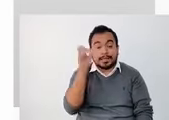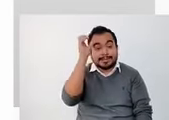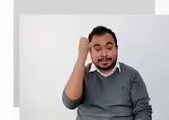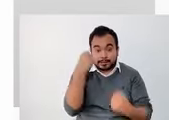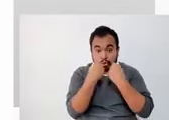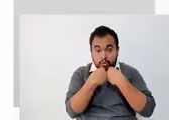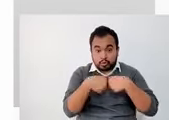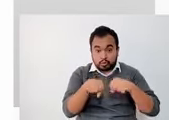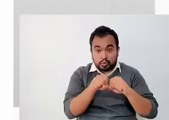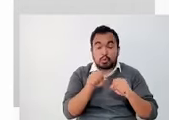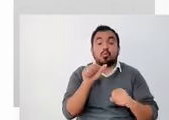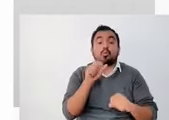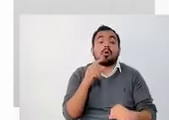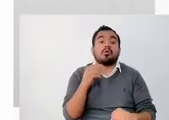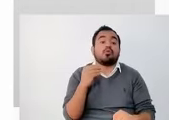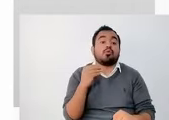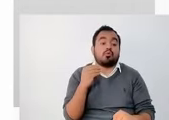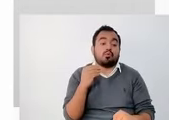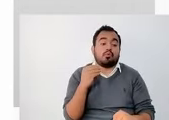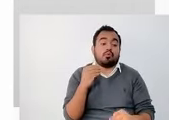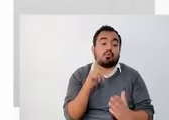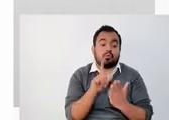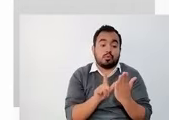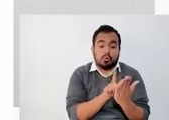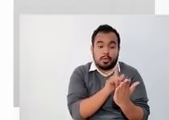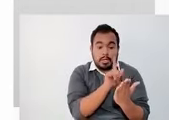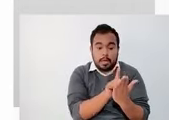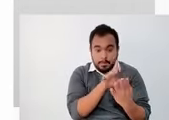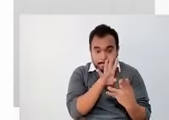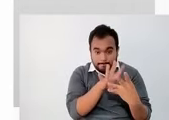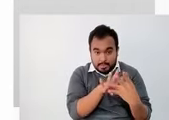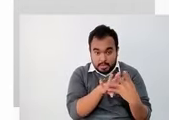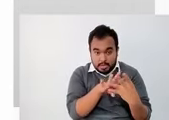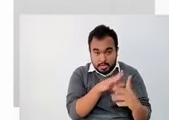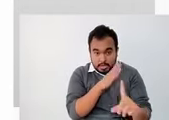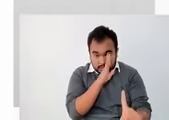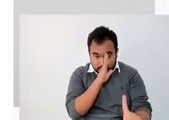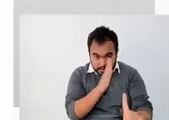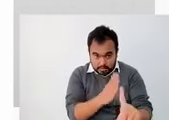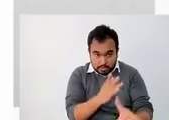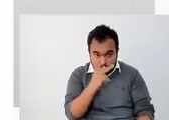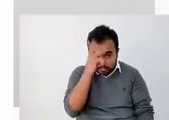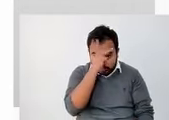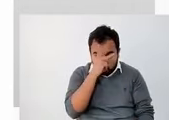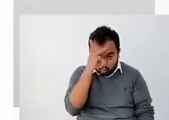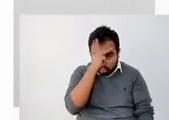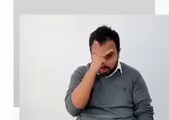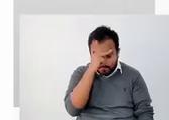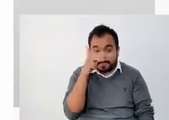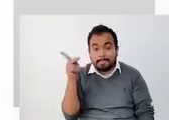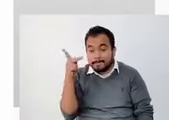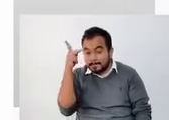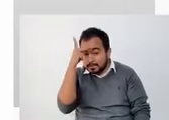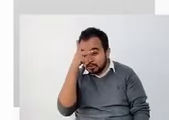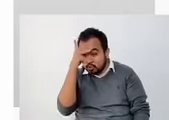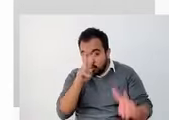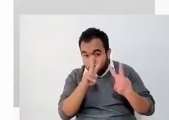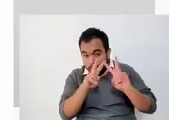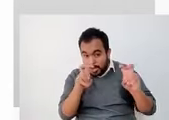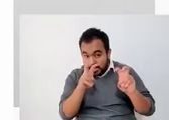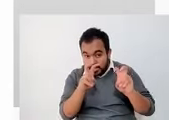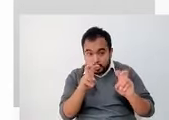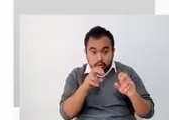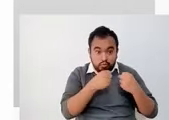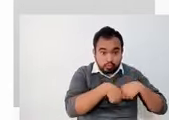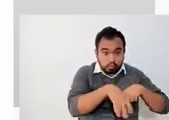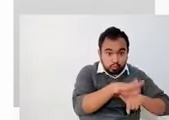derecho penal, cuando los penalistas dirigían la vista a la psicología, se fijaban en el psicoanálisis. Cuando se fijaban en la sociología, se fijaban en